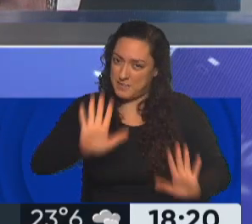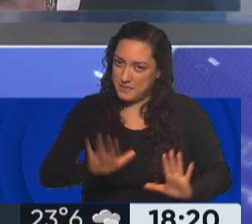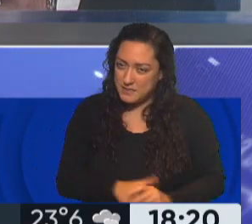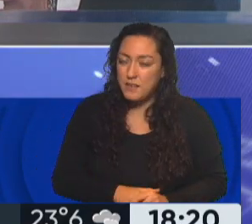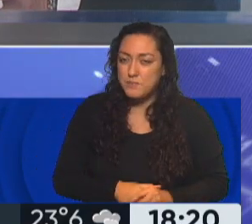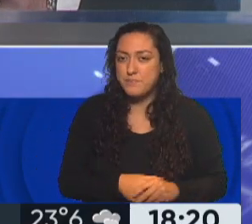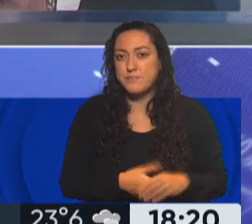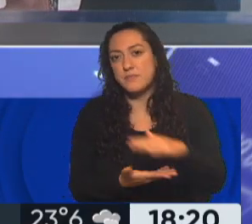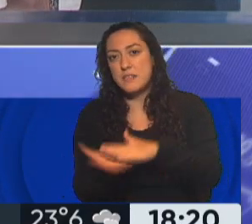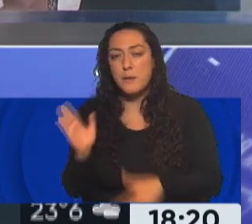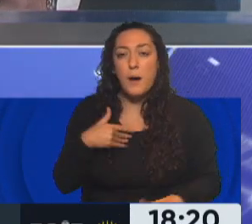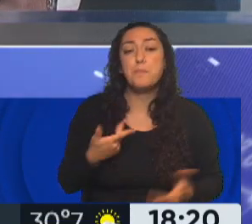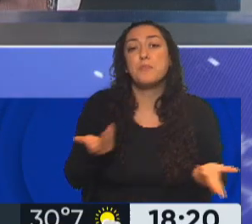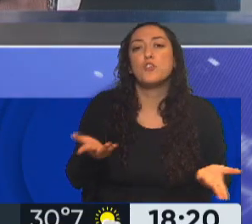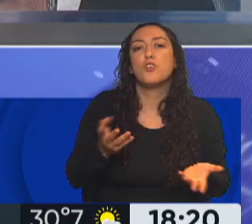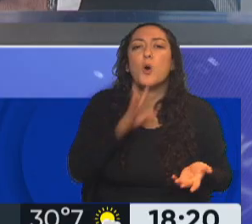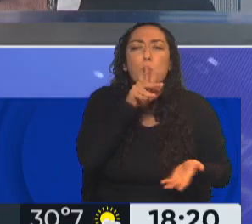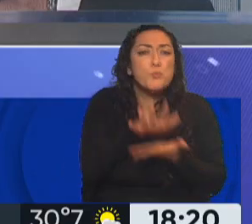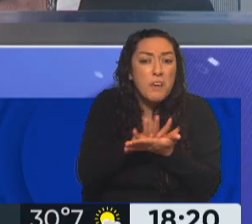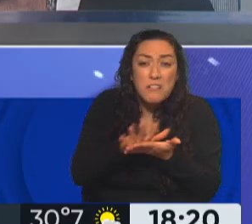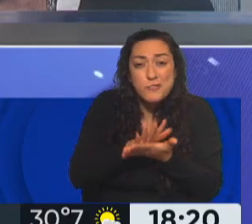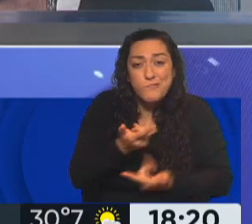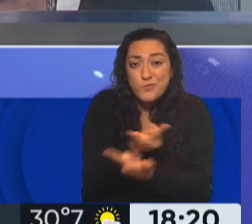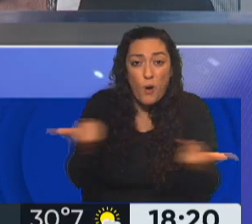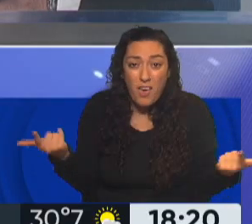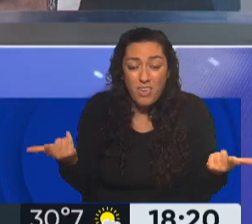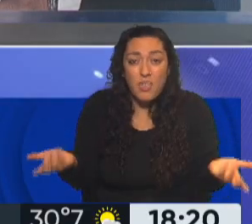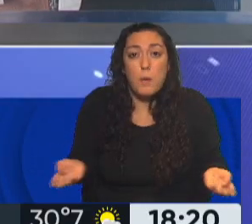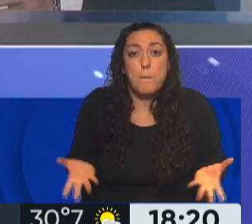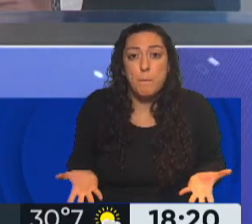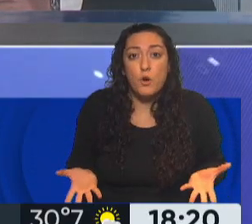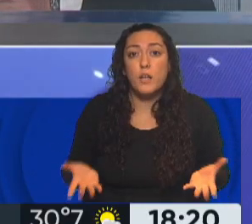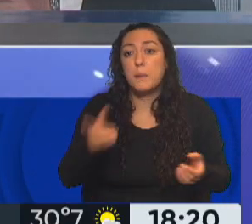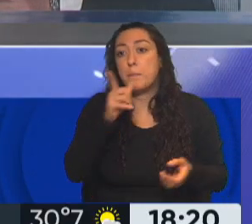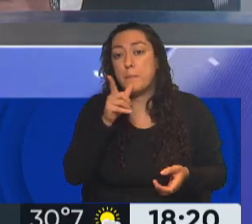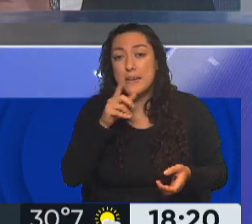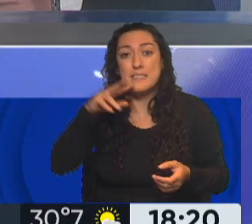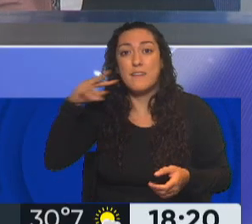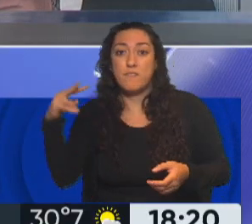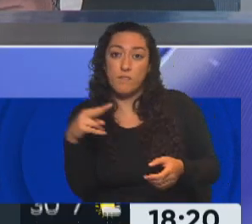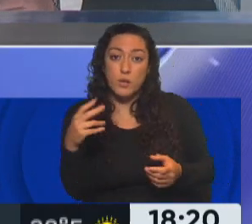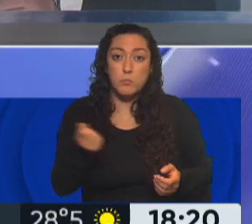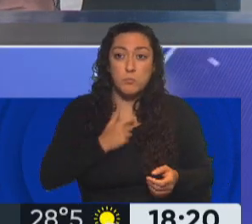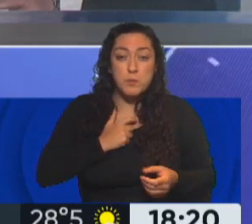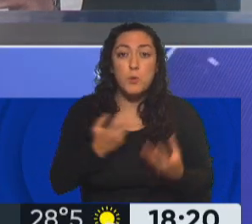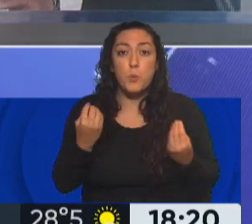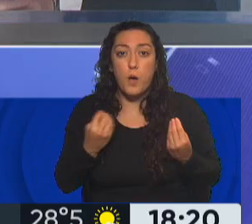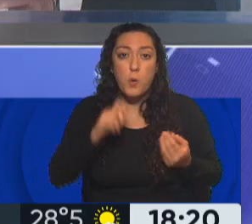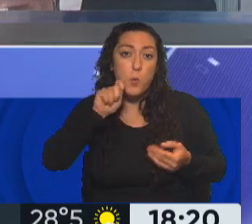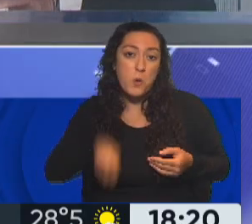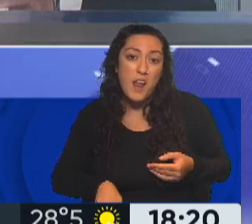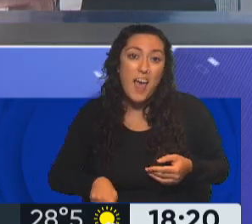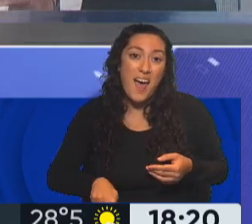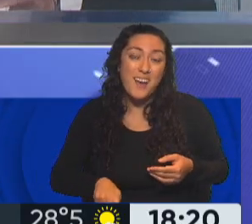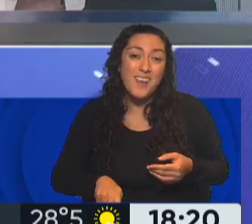tipo de negociación por parte de Rusia, porque de algún modo mi enfoque es que difícilmente Ucrania se